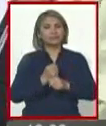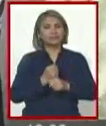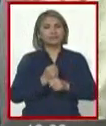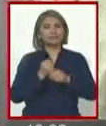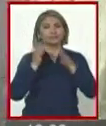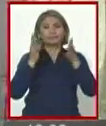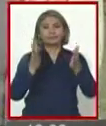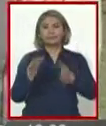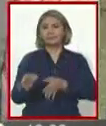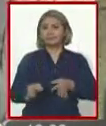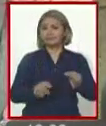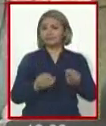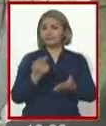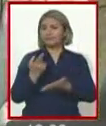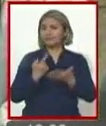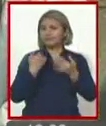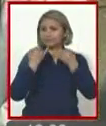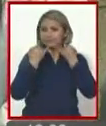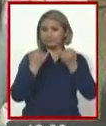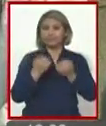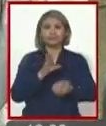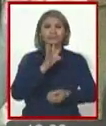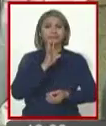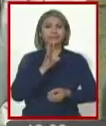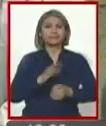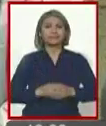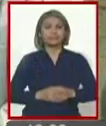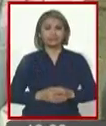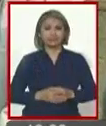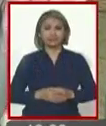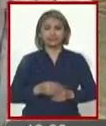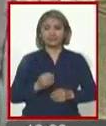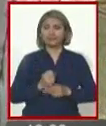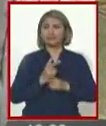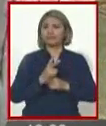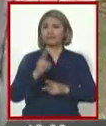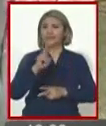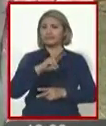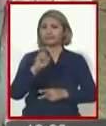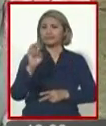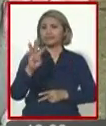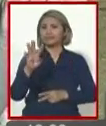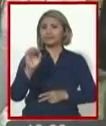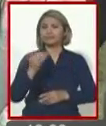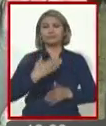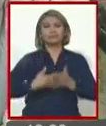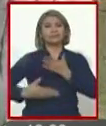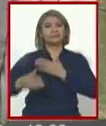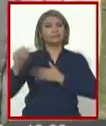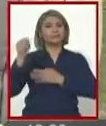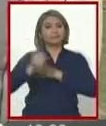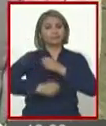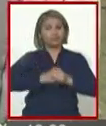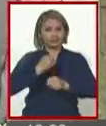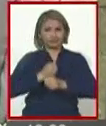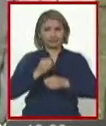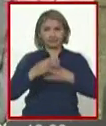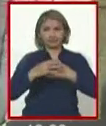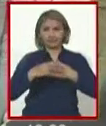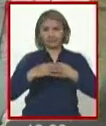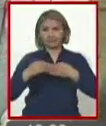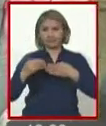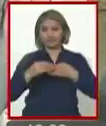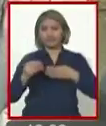Hay que tenerlo de esa forma. Por lo que nos están informando verbalmente, es por una deuda de 2.040 bolivianos hace unos 10 años atrás, ¿correcto? Dólares,